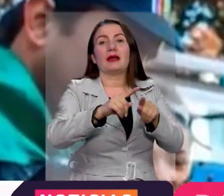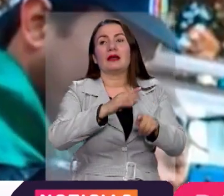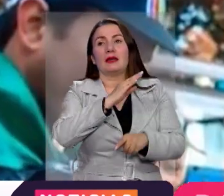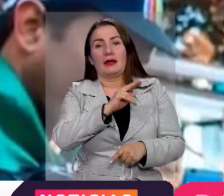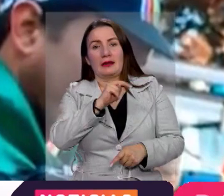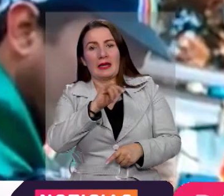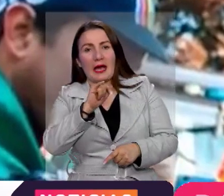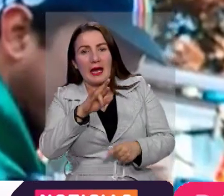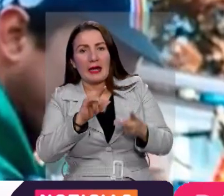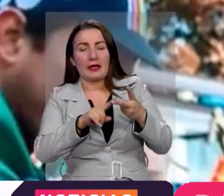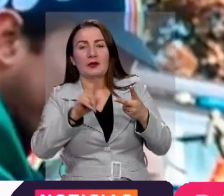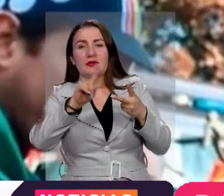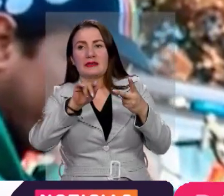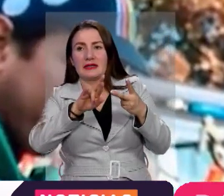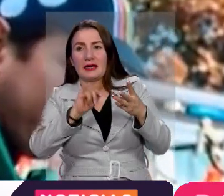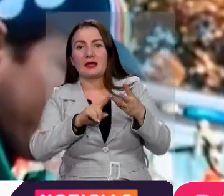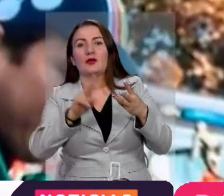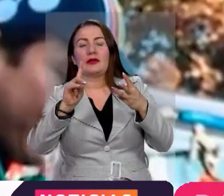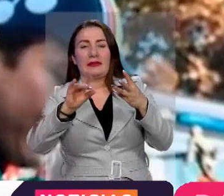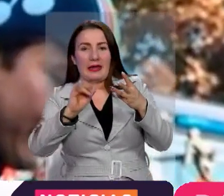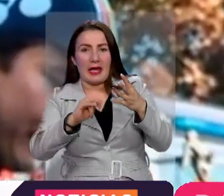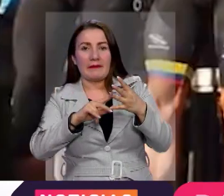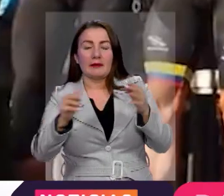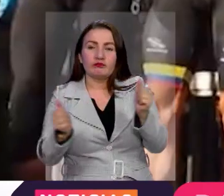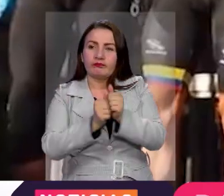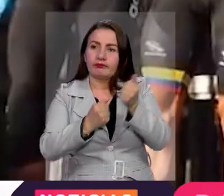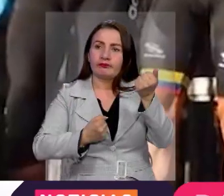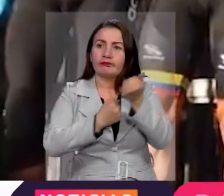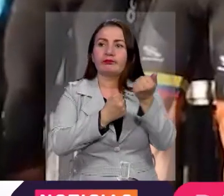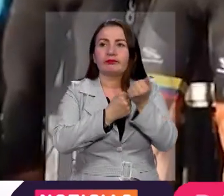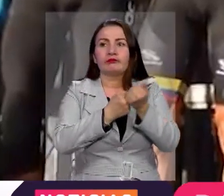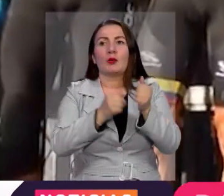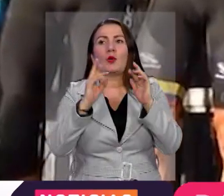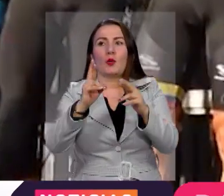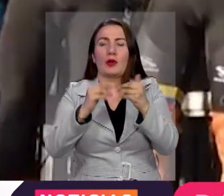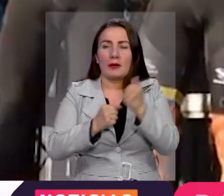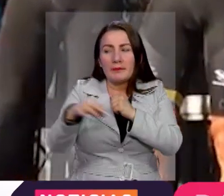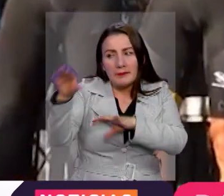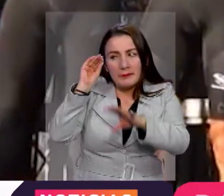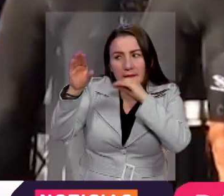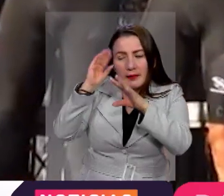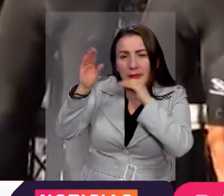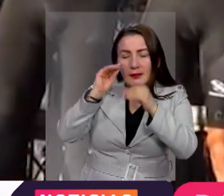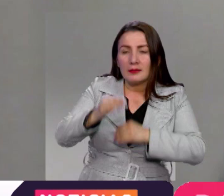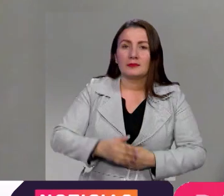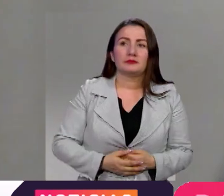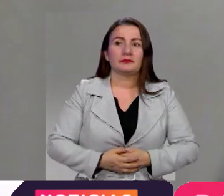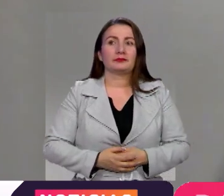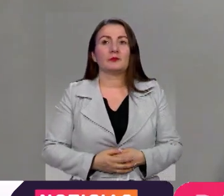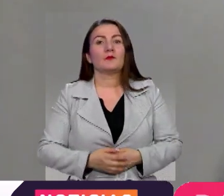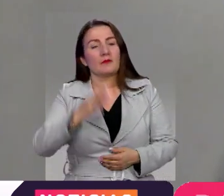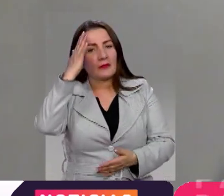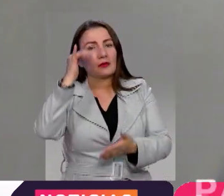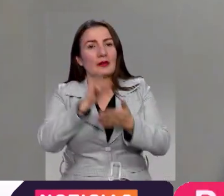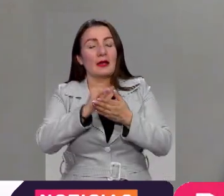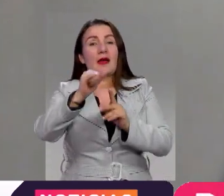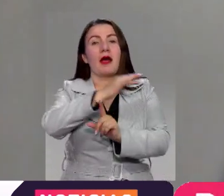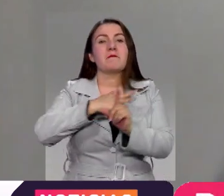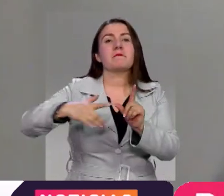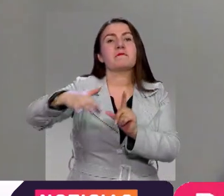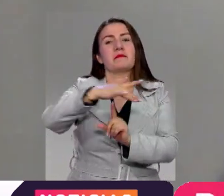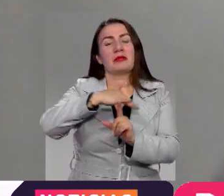Nairo Quintana, Sergio Higuita y Diana Carolina Peñuela, de quienes espera aprender de su experiencia. Creo que el ambiente va a